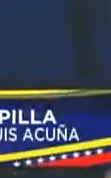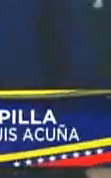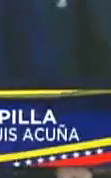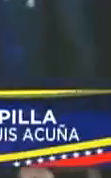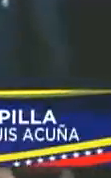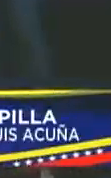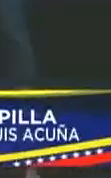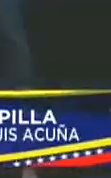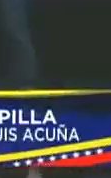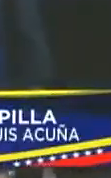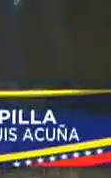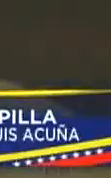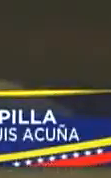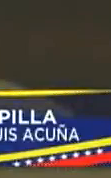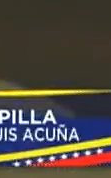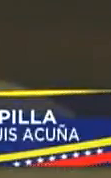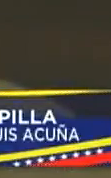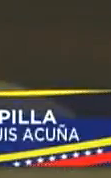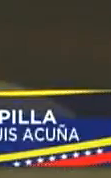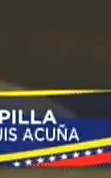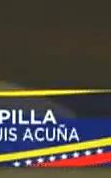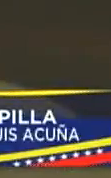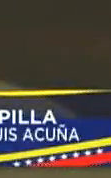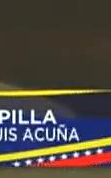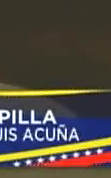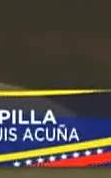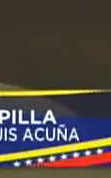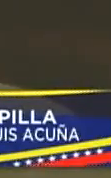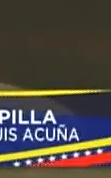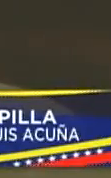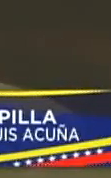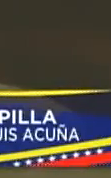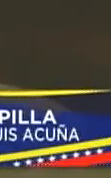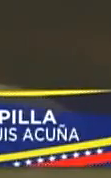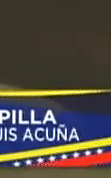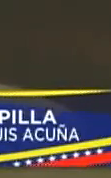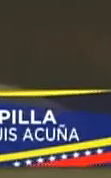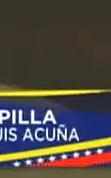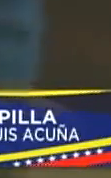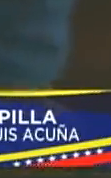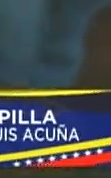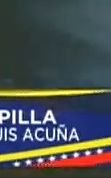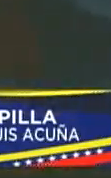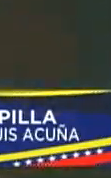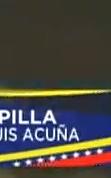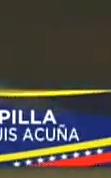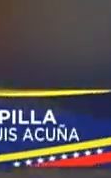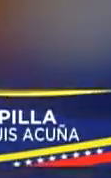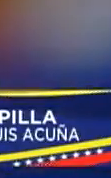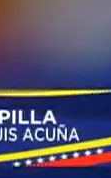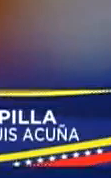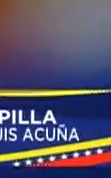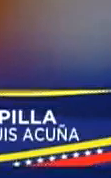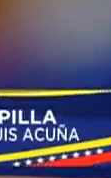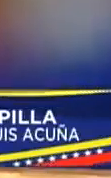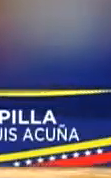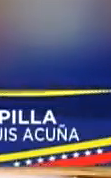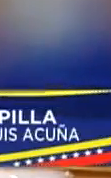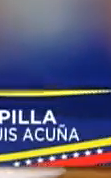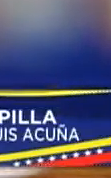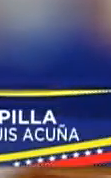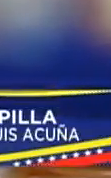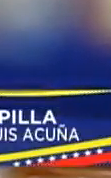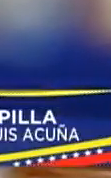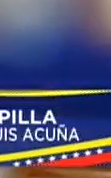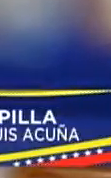han destacado la relevancia de preservar y defender su legado político al acompañar en todas las